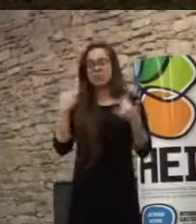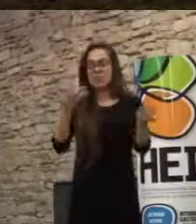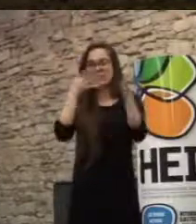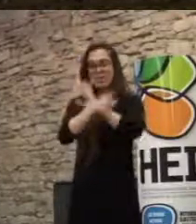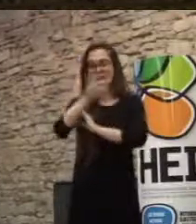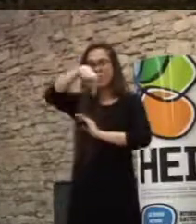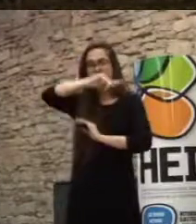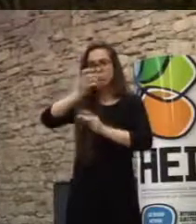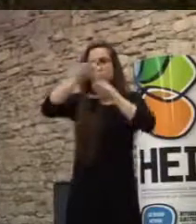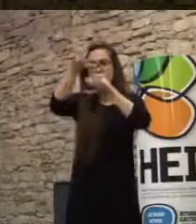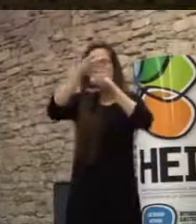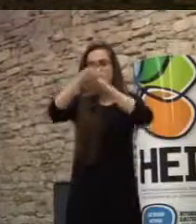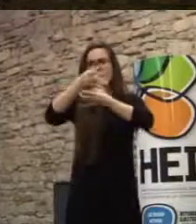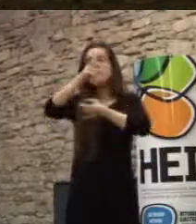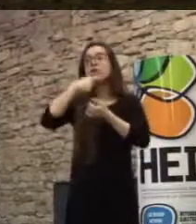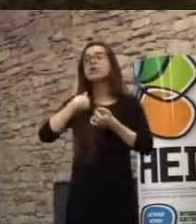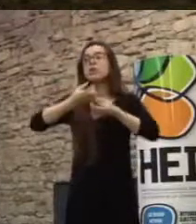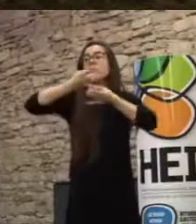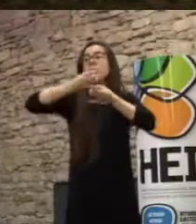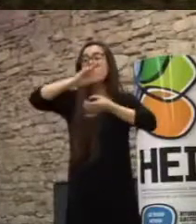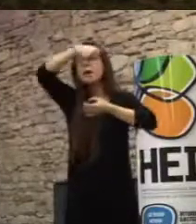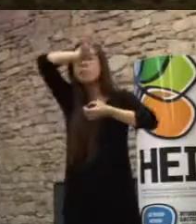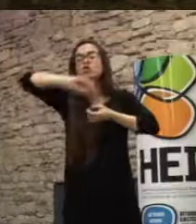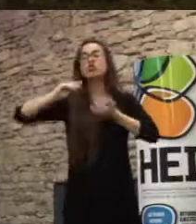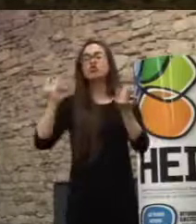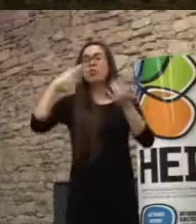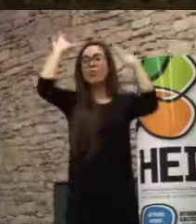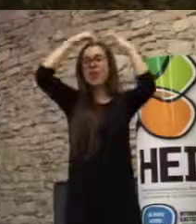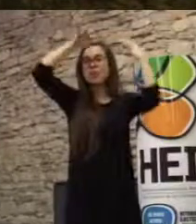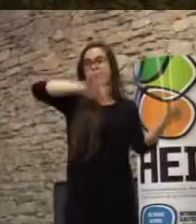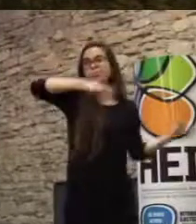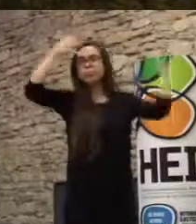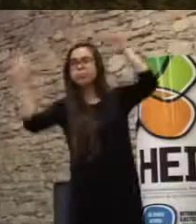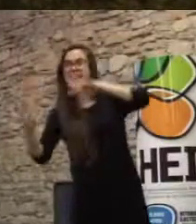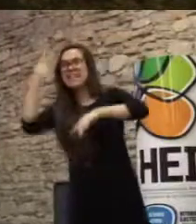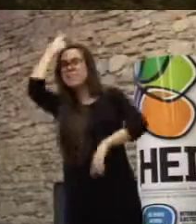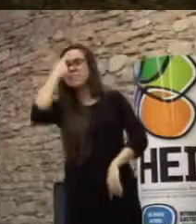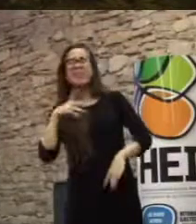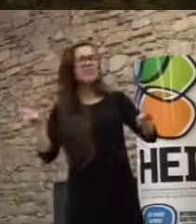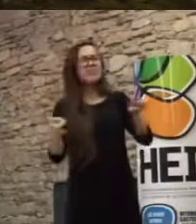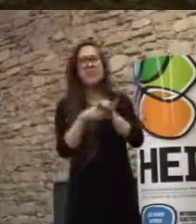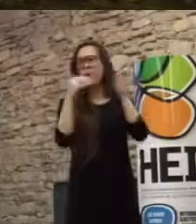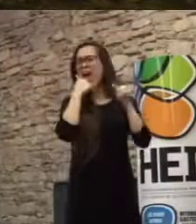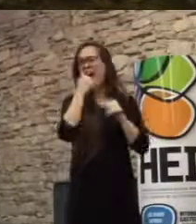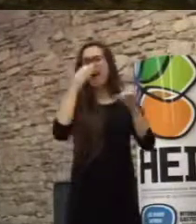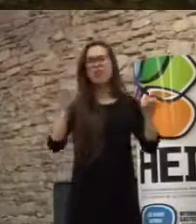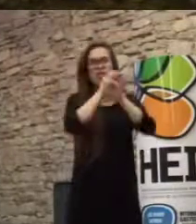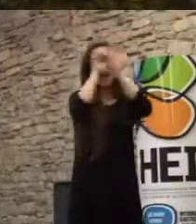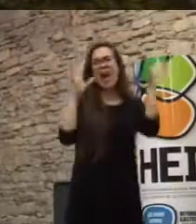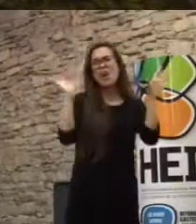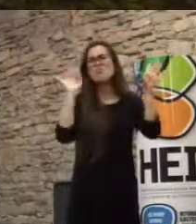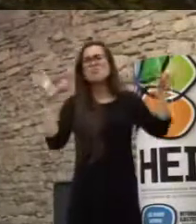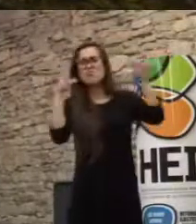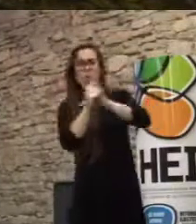diciendo nuestro cerebro transforma en imágenes así la idea sea abstracto sea concreto tu cerebro transforma constantemente en